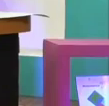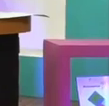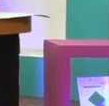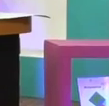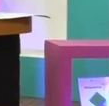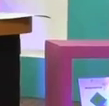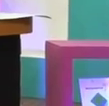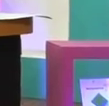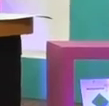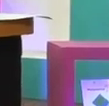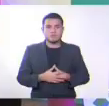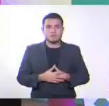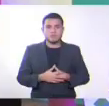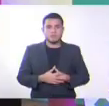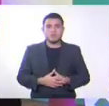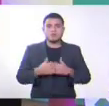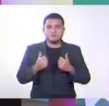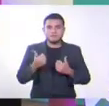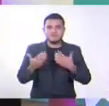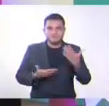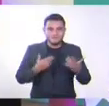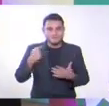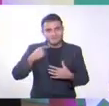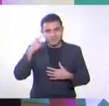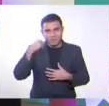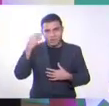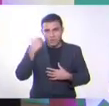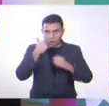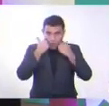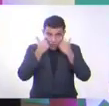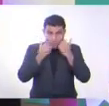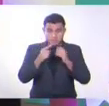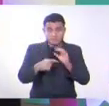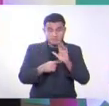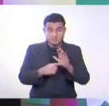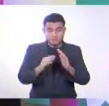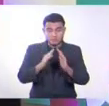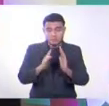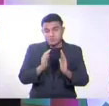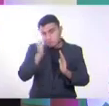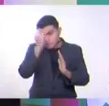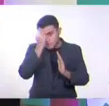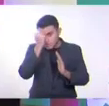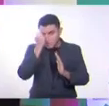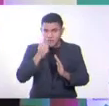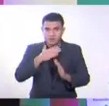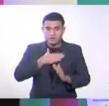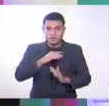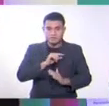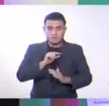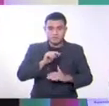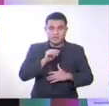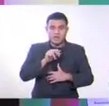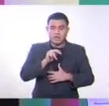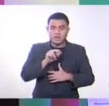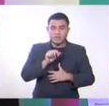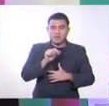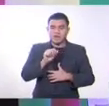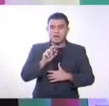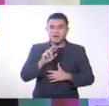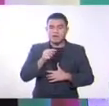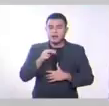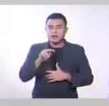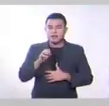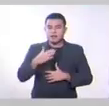Bienvenidos jóvenes a su teleclase de matemática en su franja educativa Aprendamos en Casa. Mi nombre es Ana Argueta y me acompaña